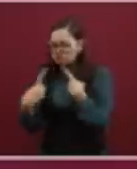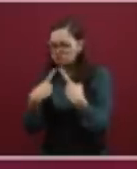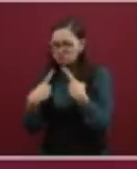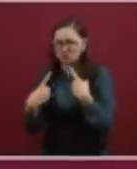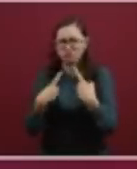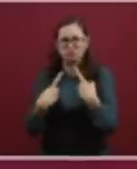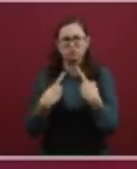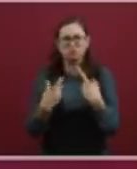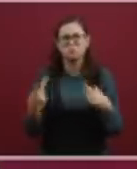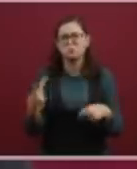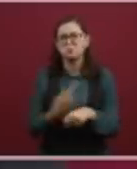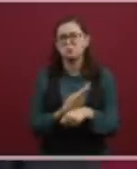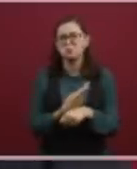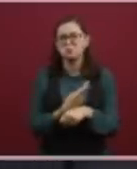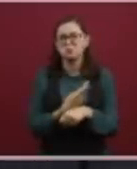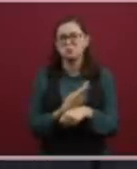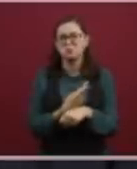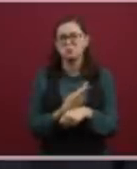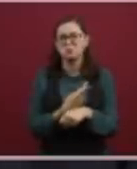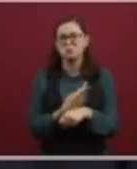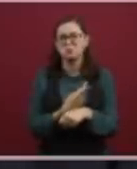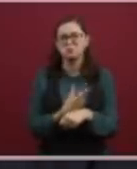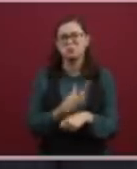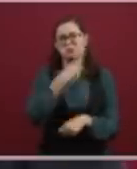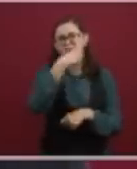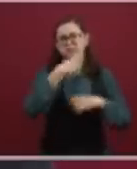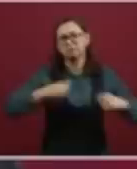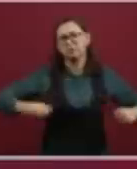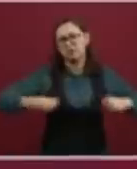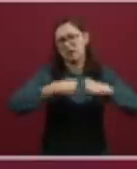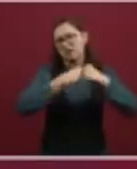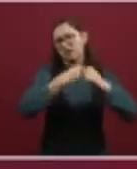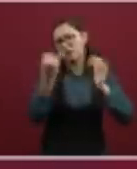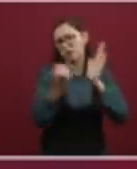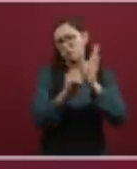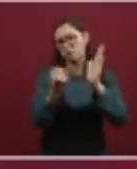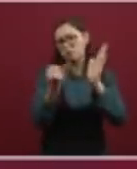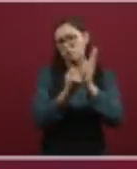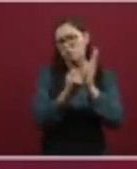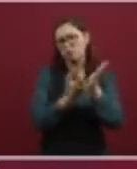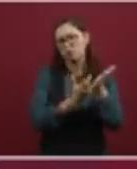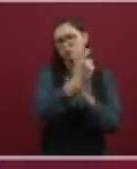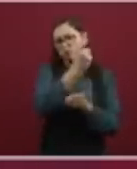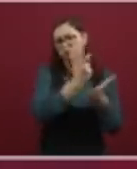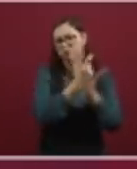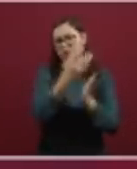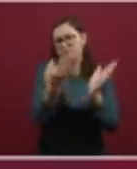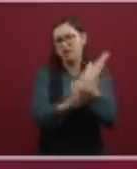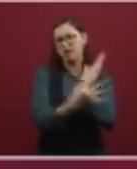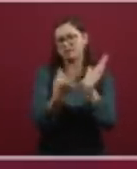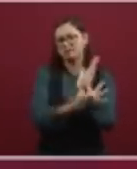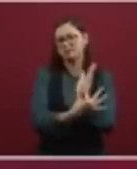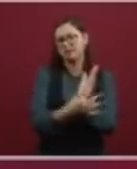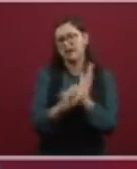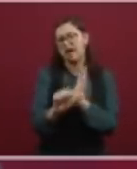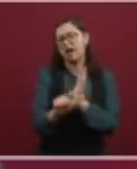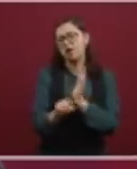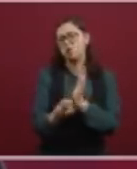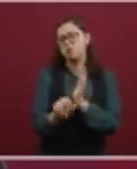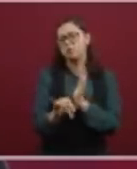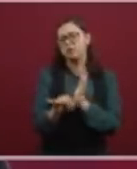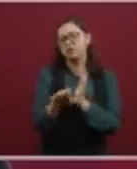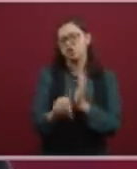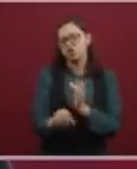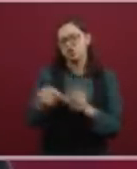que se quitaran los aranceles al acero y al aluminio que se produce en